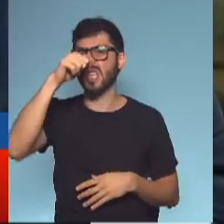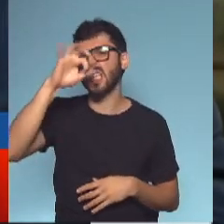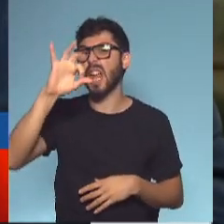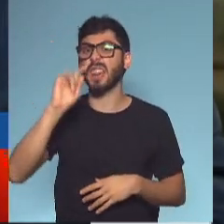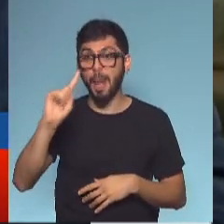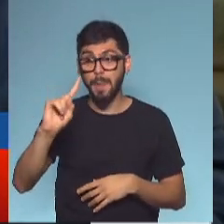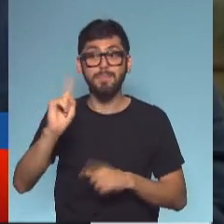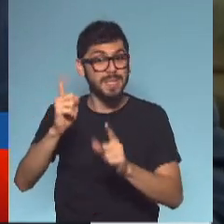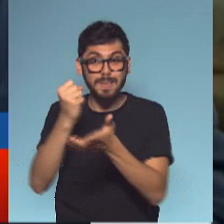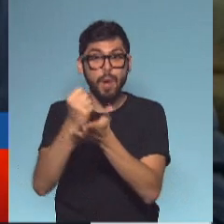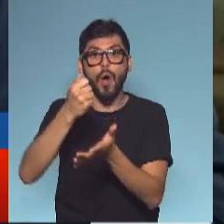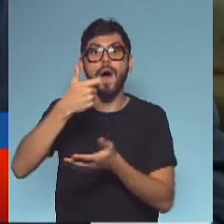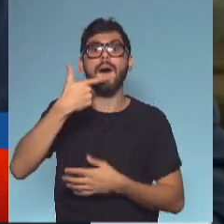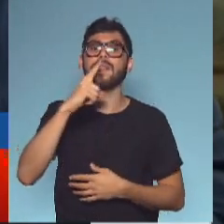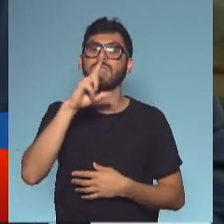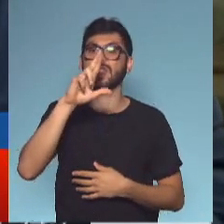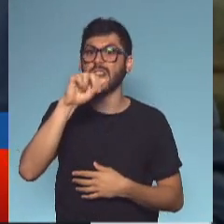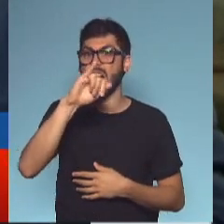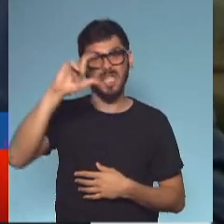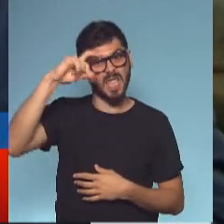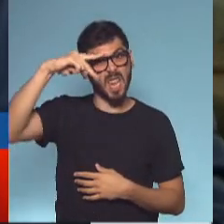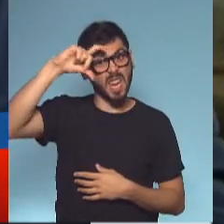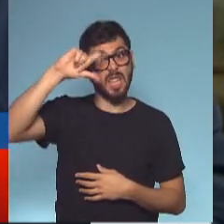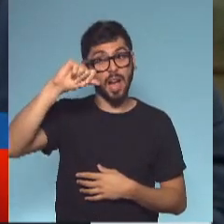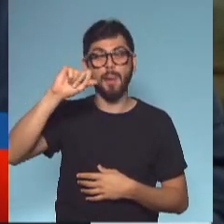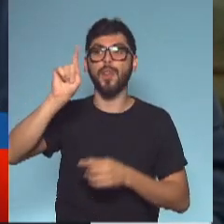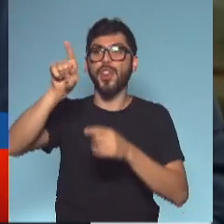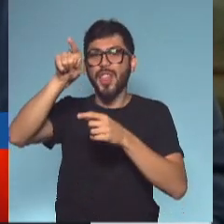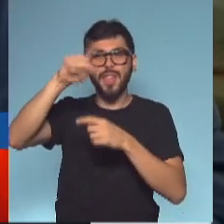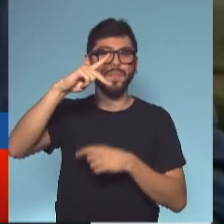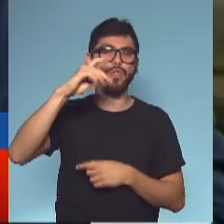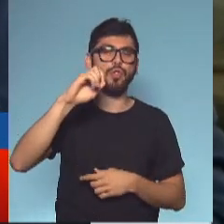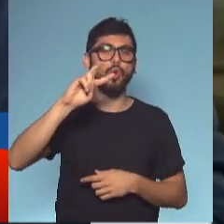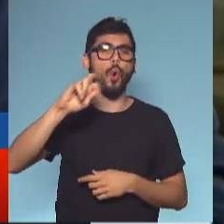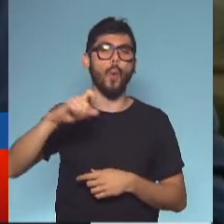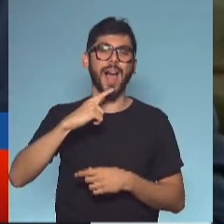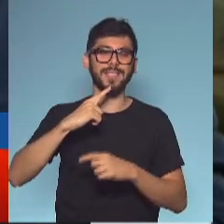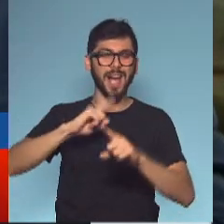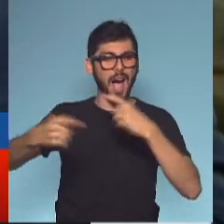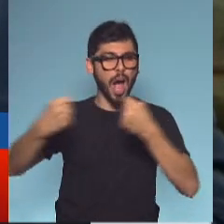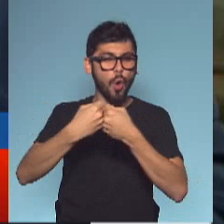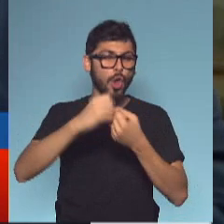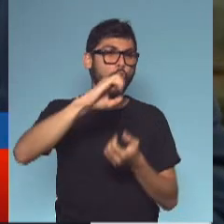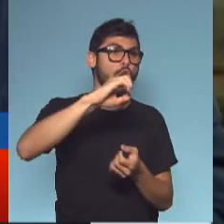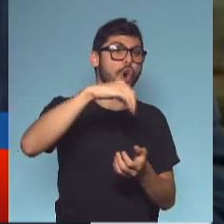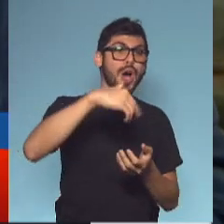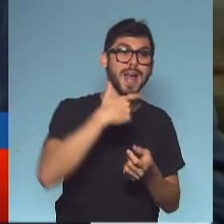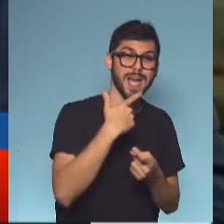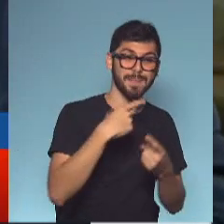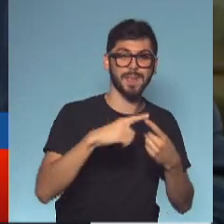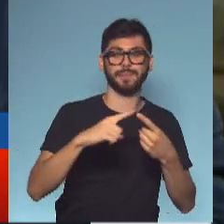de AstraZeneca por el sistema COVAX, que es este acuerdo entre la Organización Mundial de la Salud,